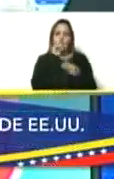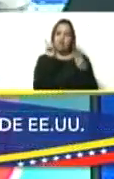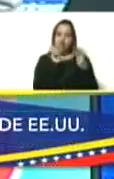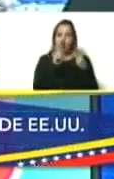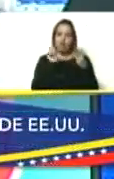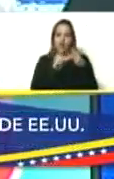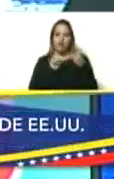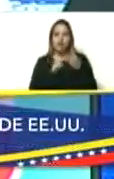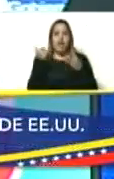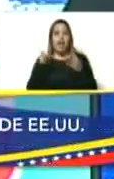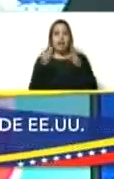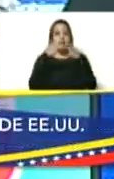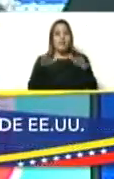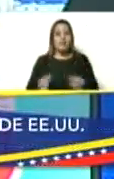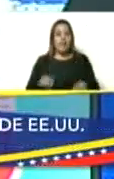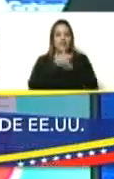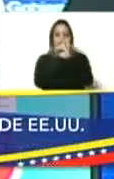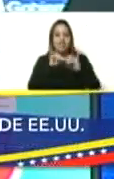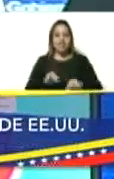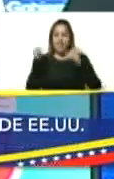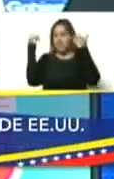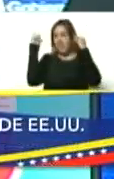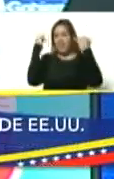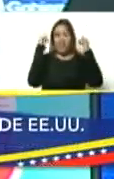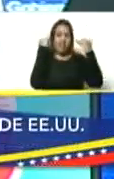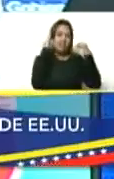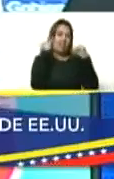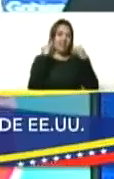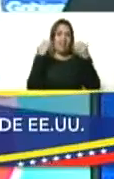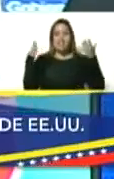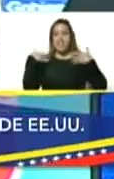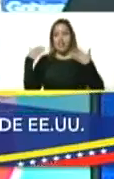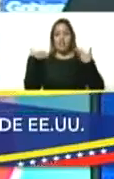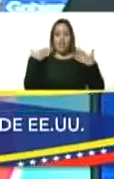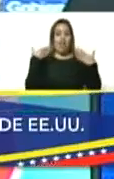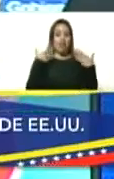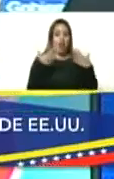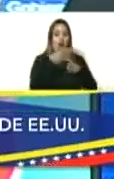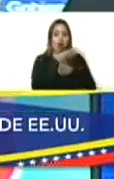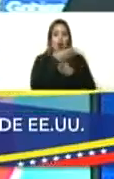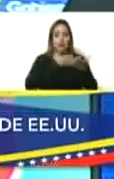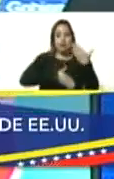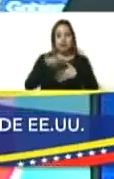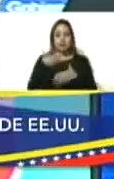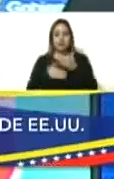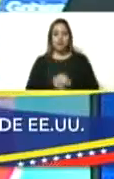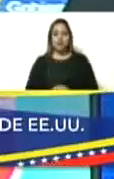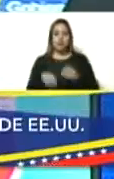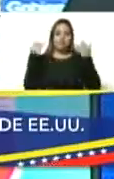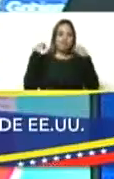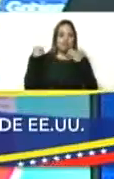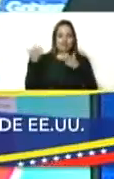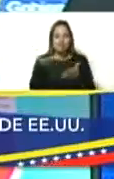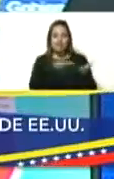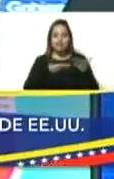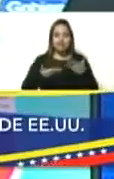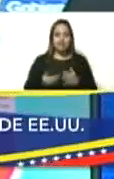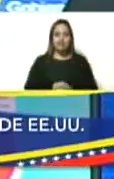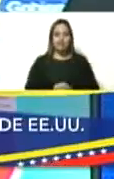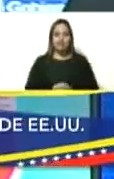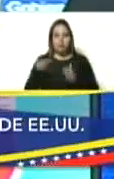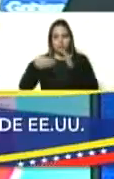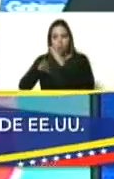Navidades felices, rumbeando, celebrando, compartiendo, festejando. Póngase la